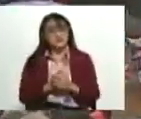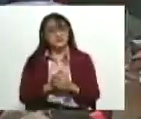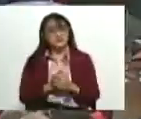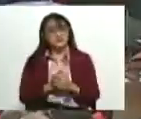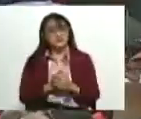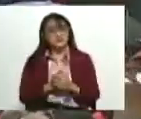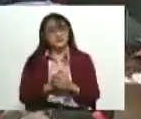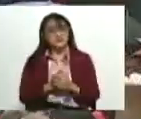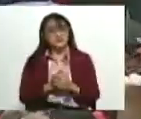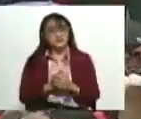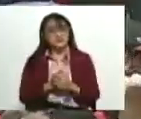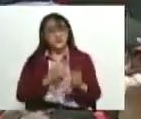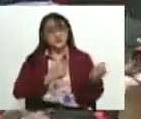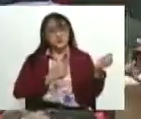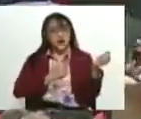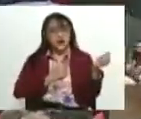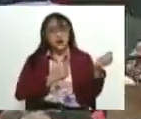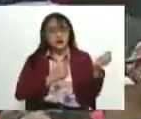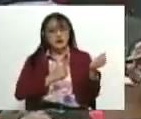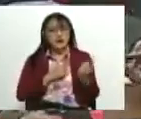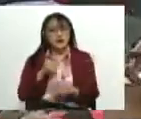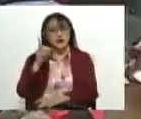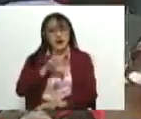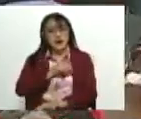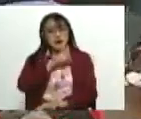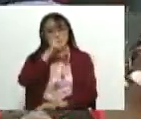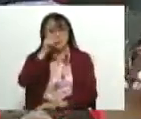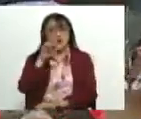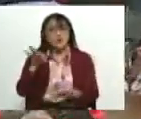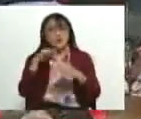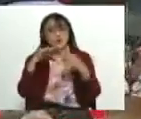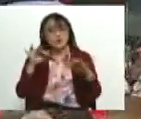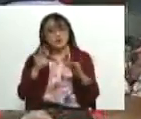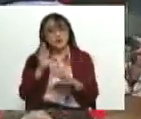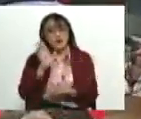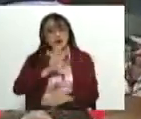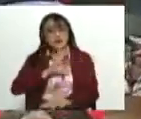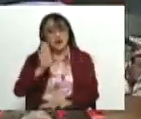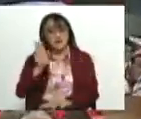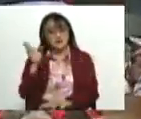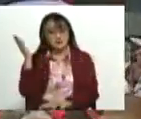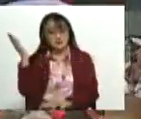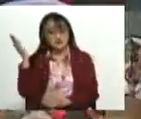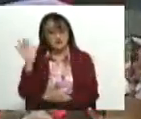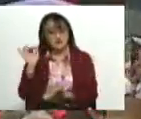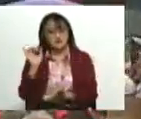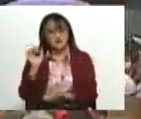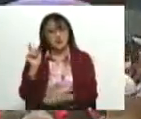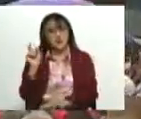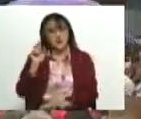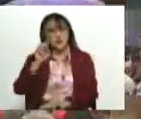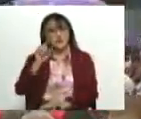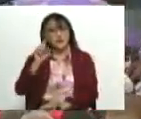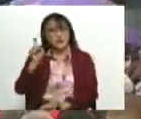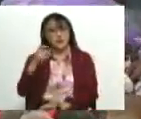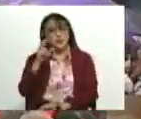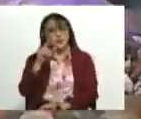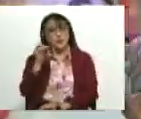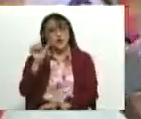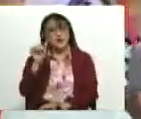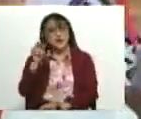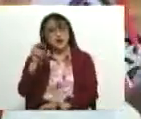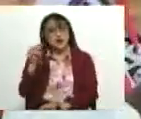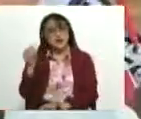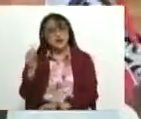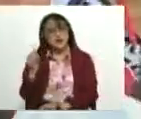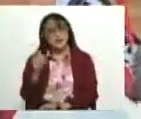el calixto, que ya es la música tradicional de Guayana. No hay una fiesta en Guayana donde el calixto no esté